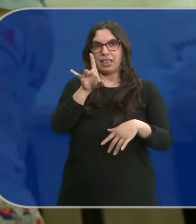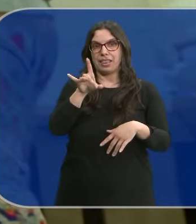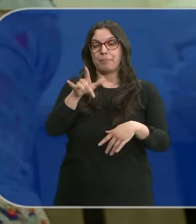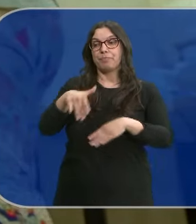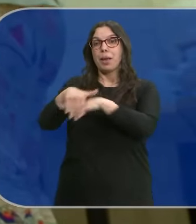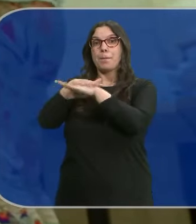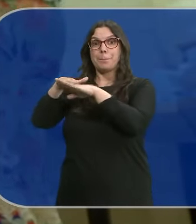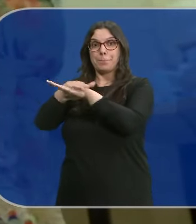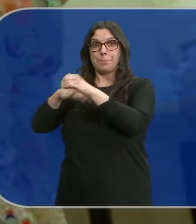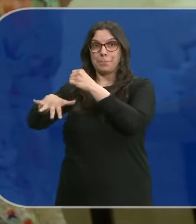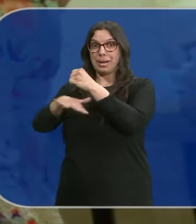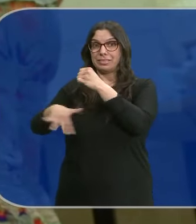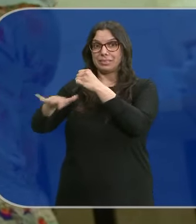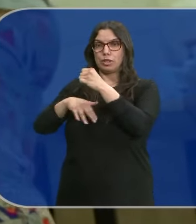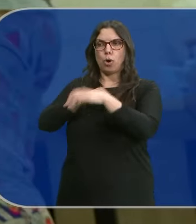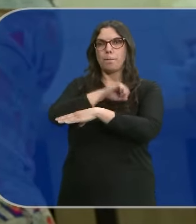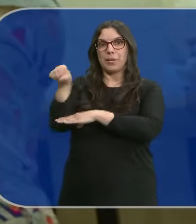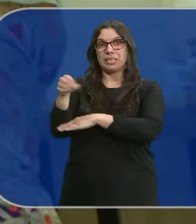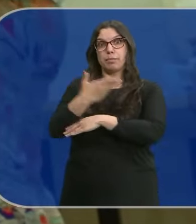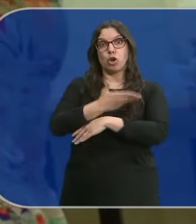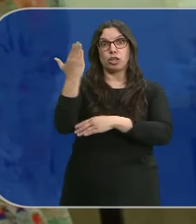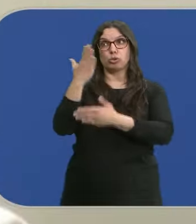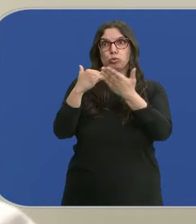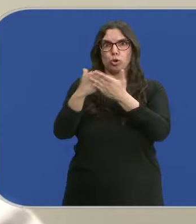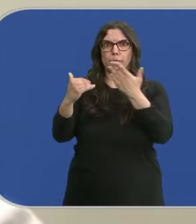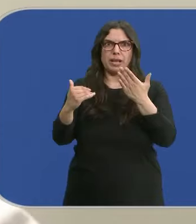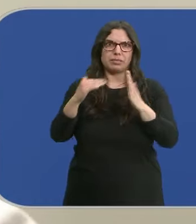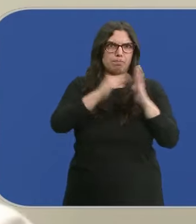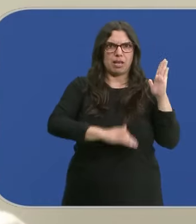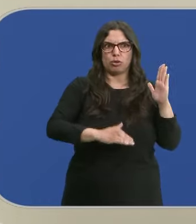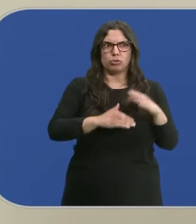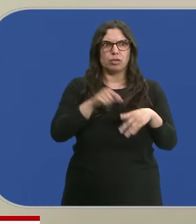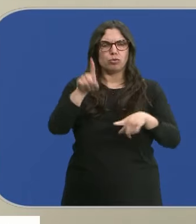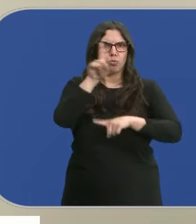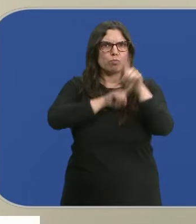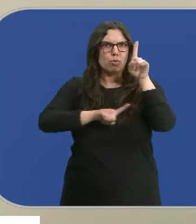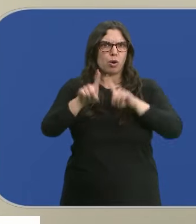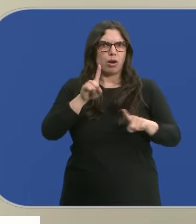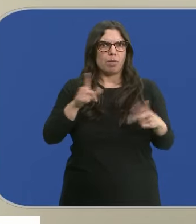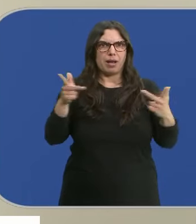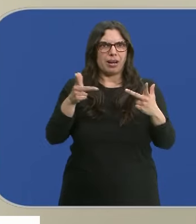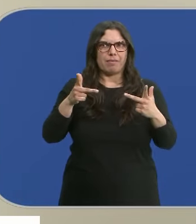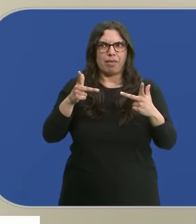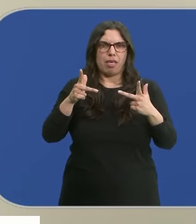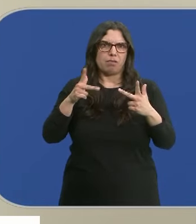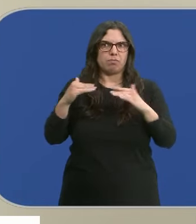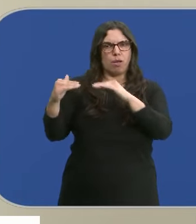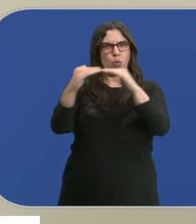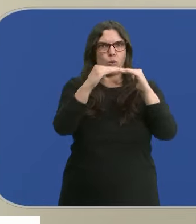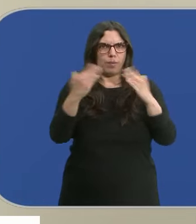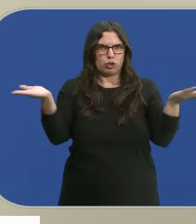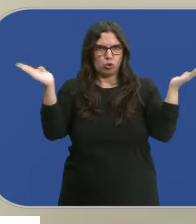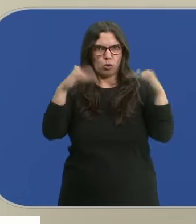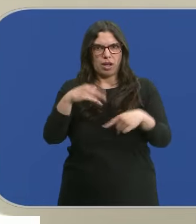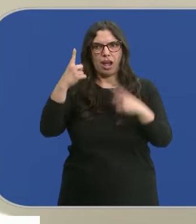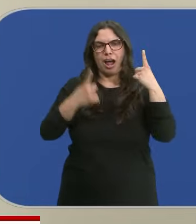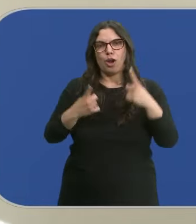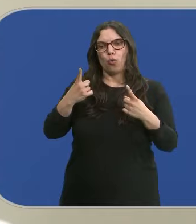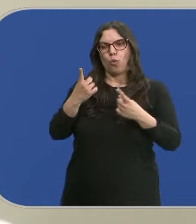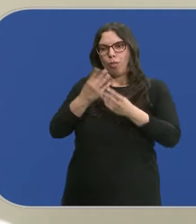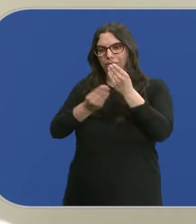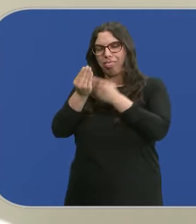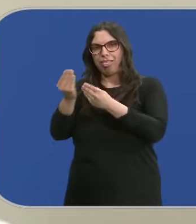cartera básica obligatoria pero inferior al resto de autonomías. Es un grave problema de equidad que unos niños